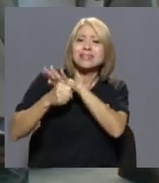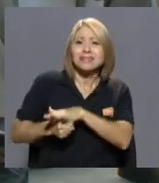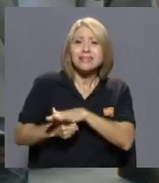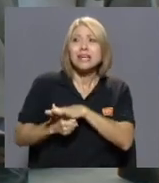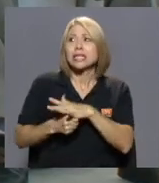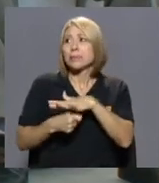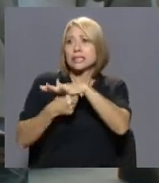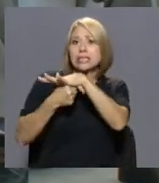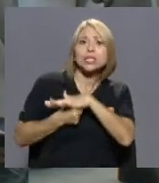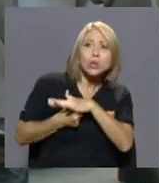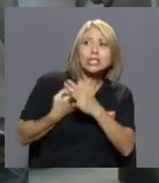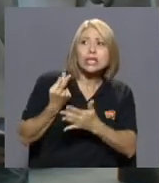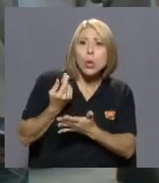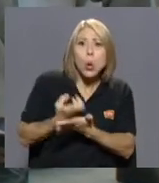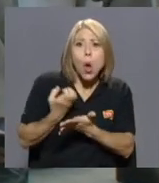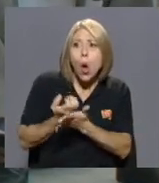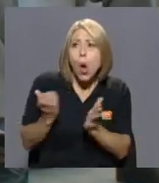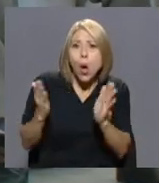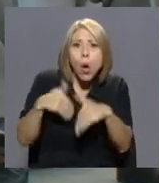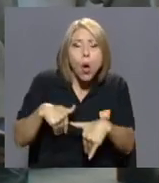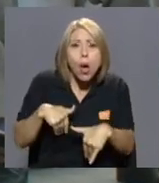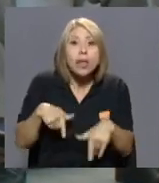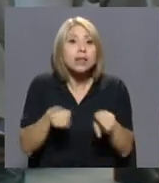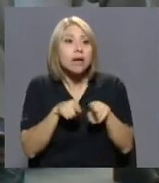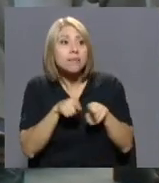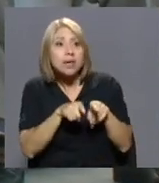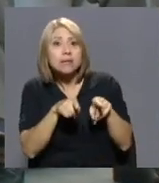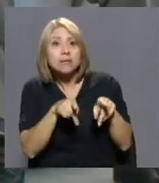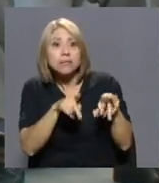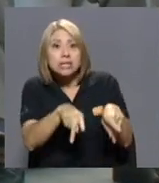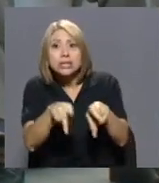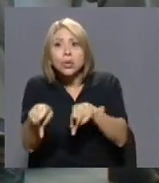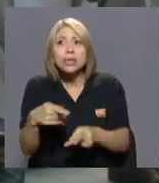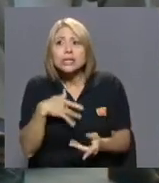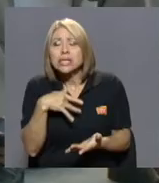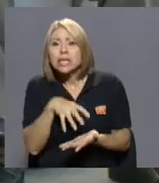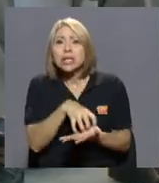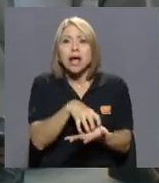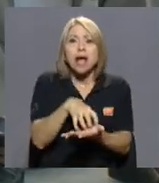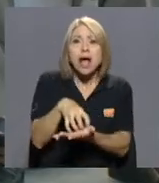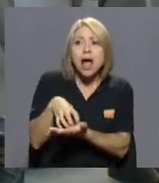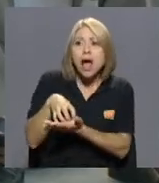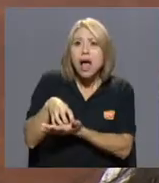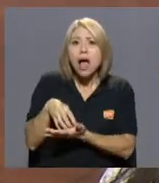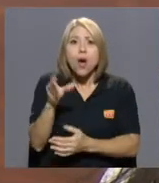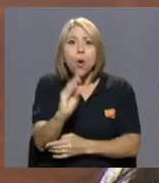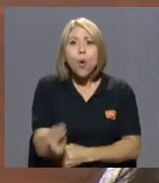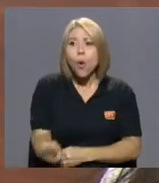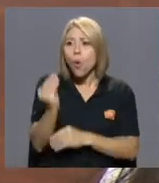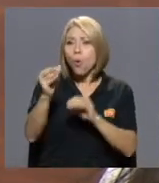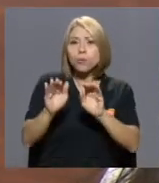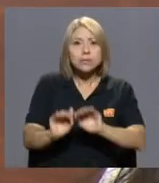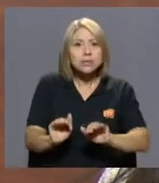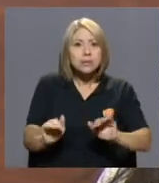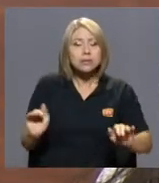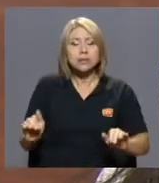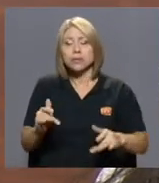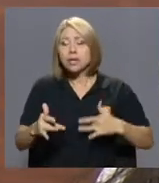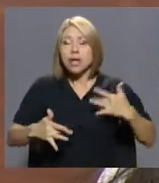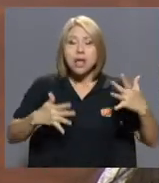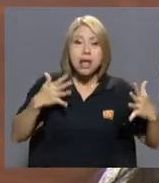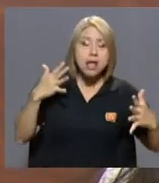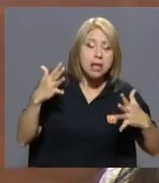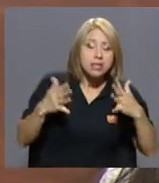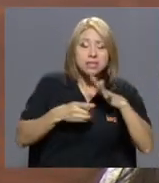hay incertidumbre profunda, digamos, cada vez más los jóvenes y los niños están viviendo cuadros de ansiedad y de depresión, de desesperanza,